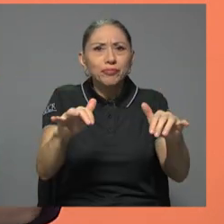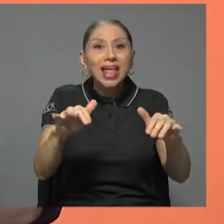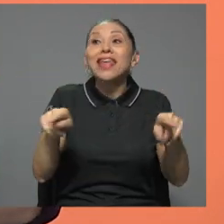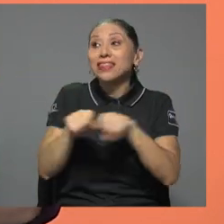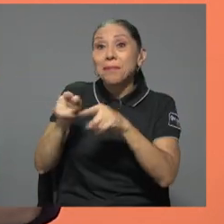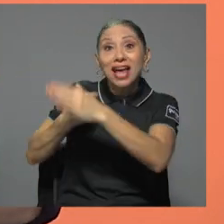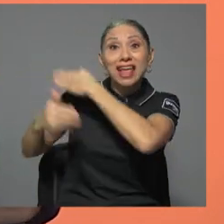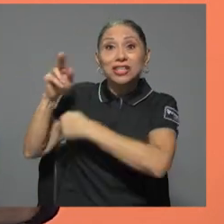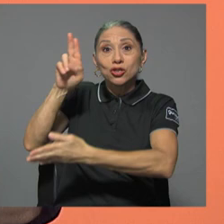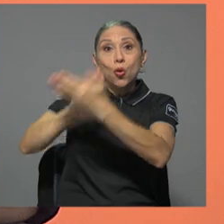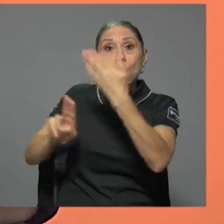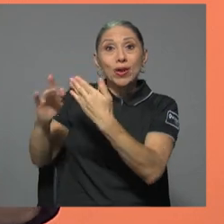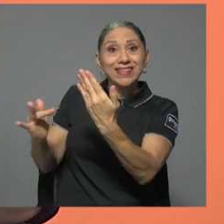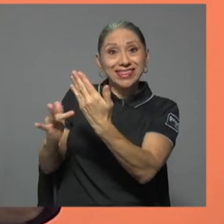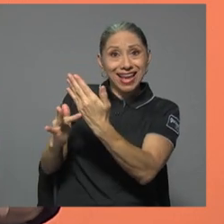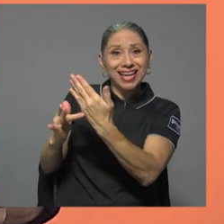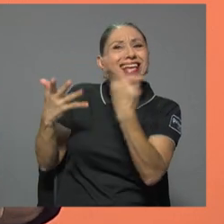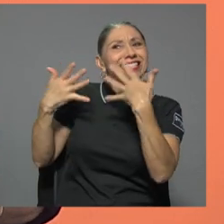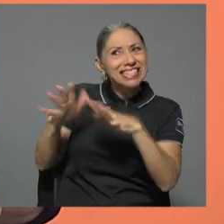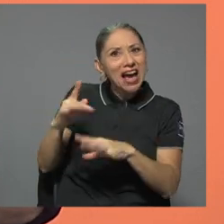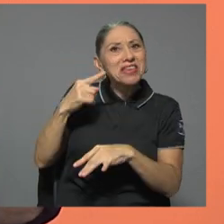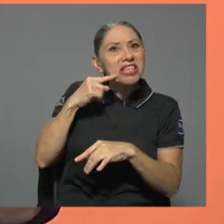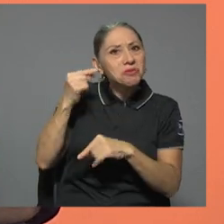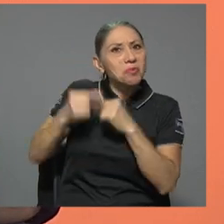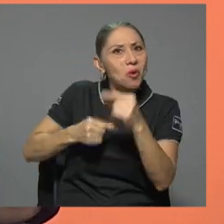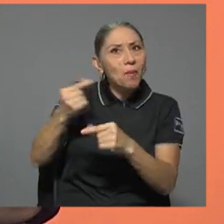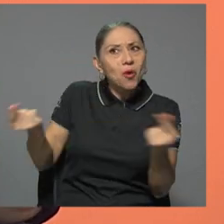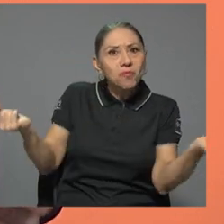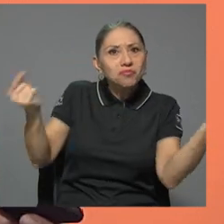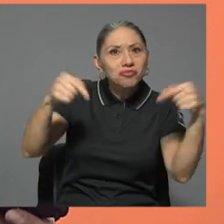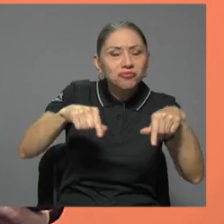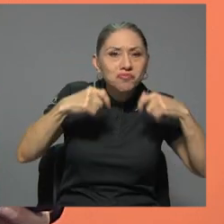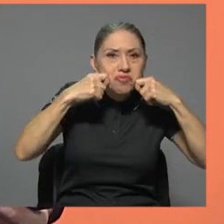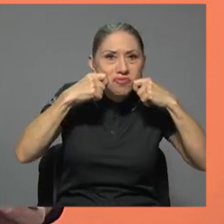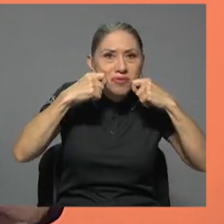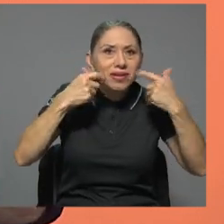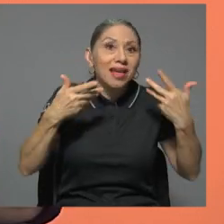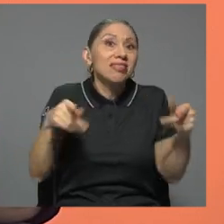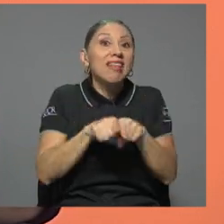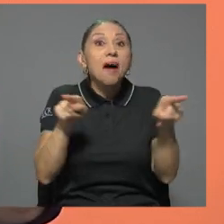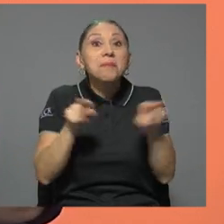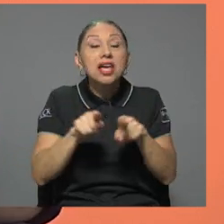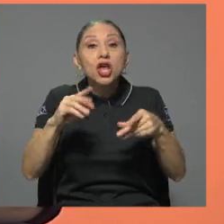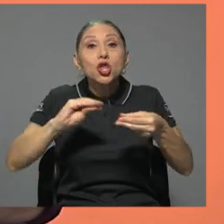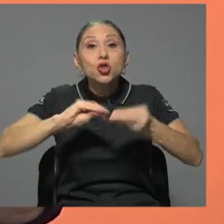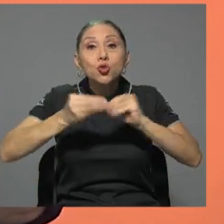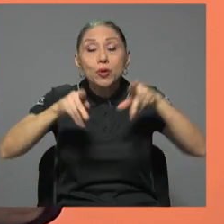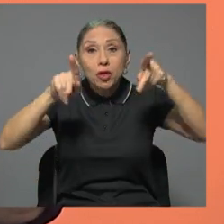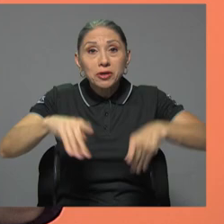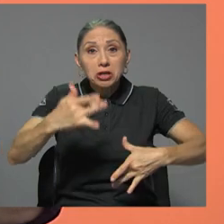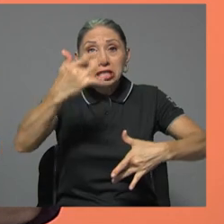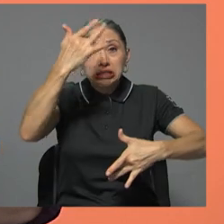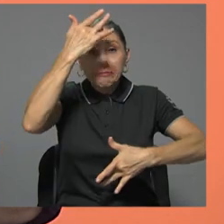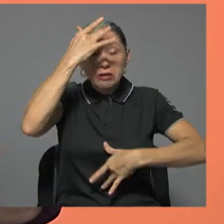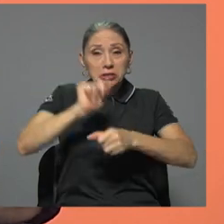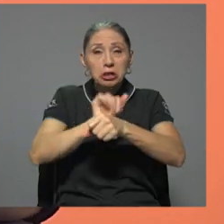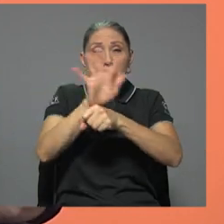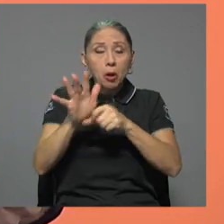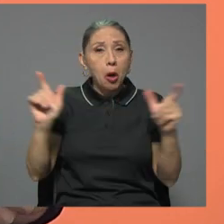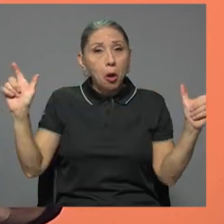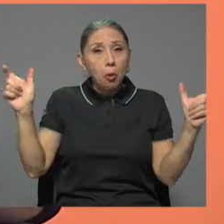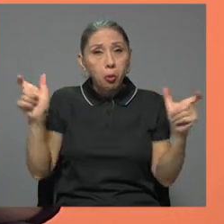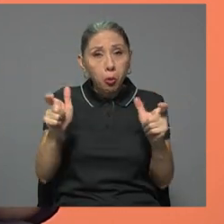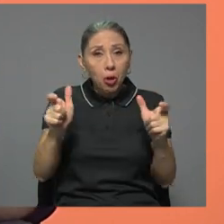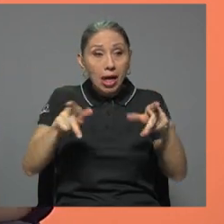ya había anunciado una medida de regreso verdad para el bottino y esto porque también han venido en disminuciones casos ha venido bajando el número de hospitalizaciones y